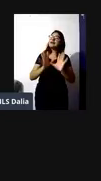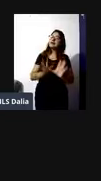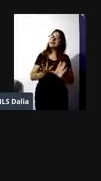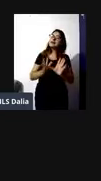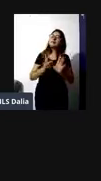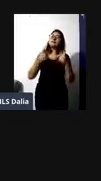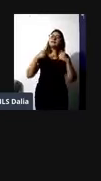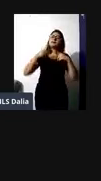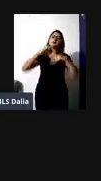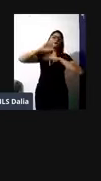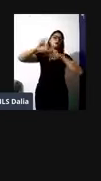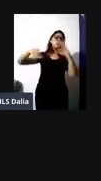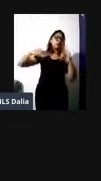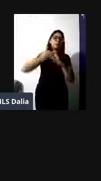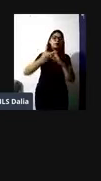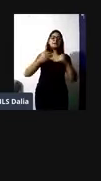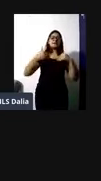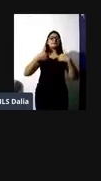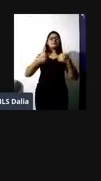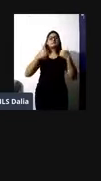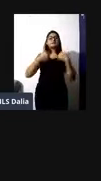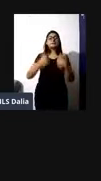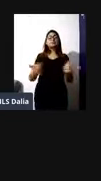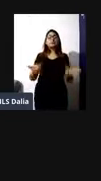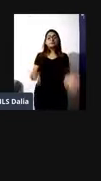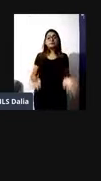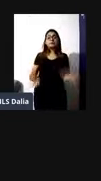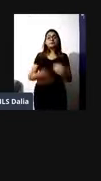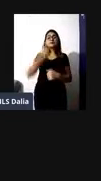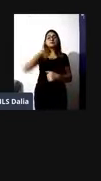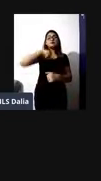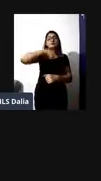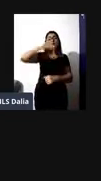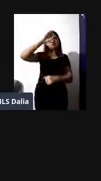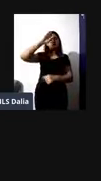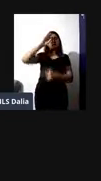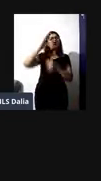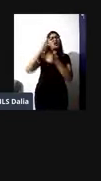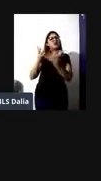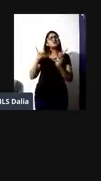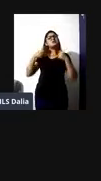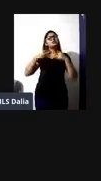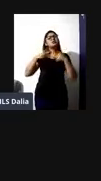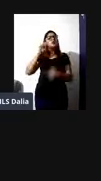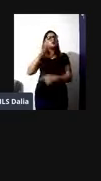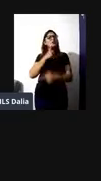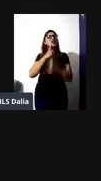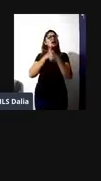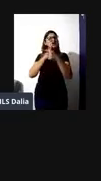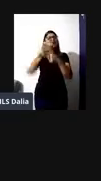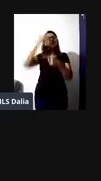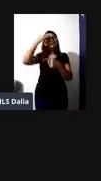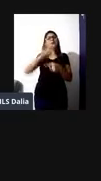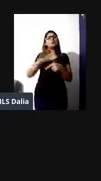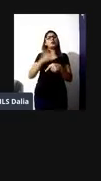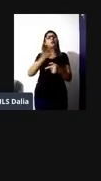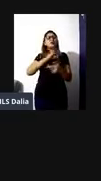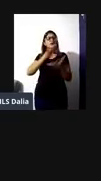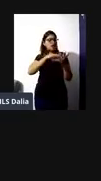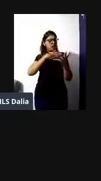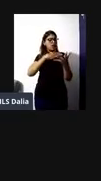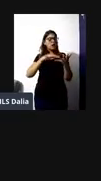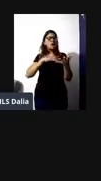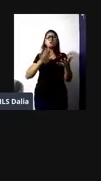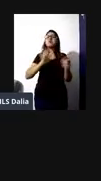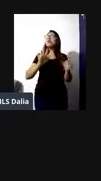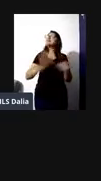fuera, porque creemos que las personas sordas, pues sí se enteran de la información, porque lo leen, pero no todas las personas